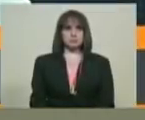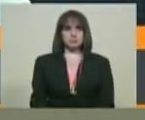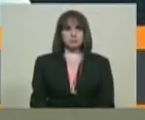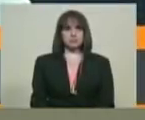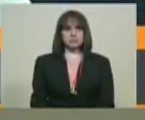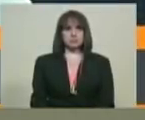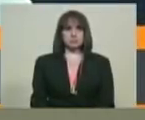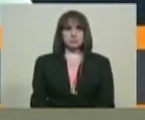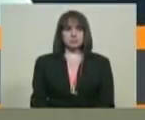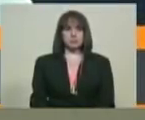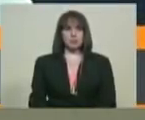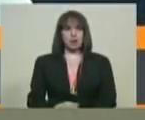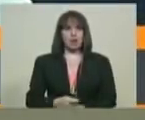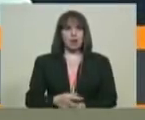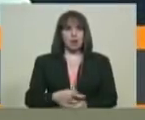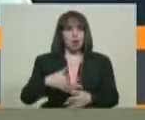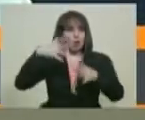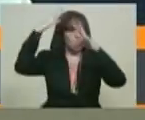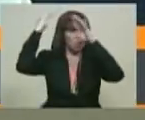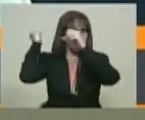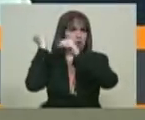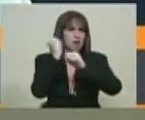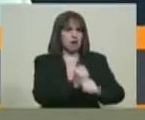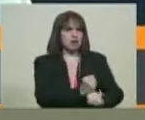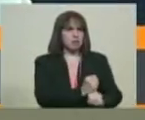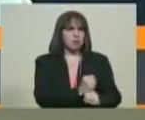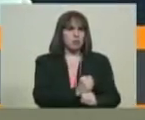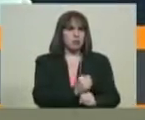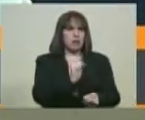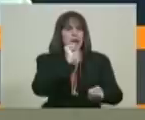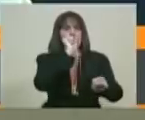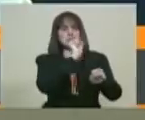y la esclavitud, con audacia.